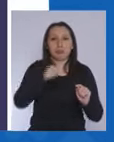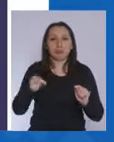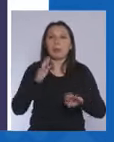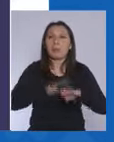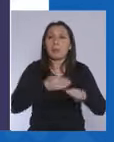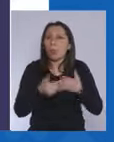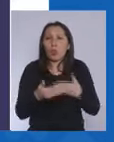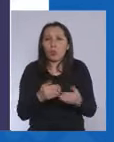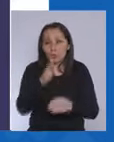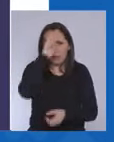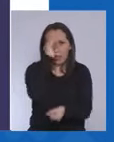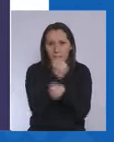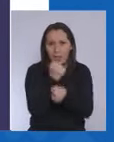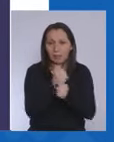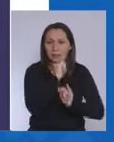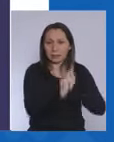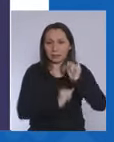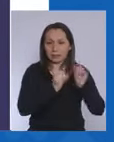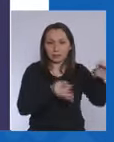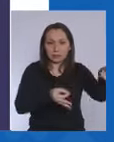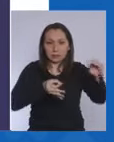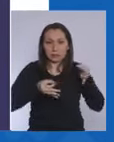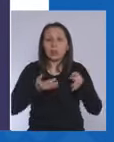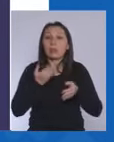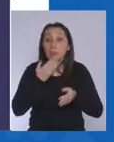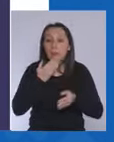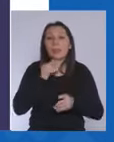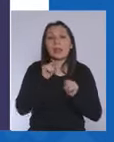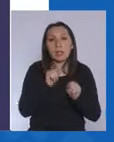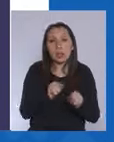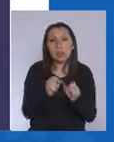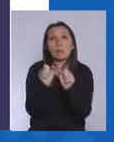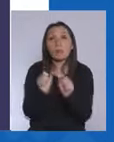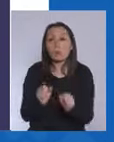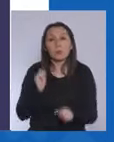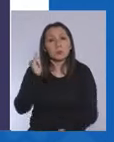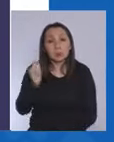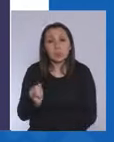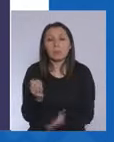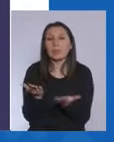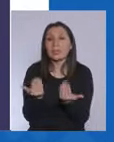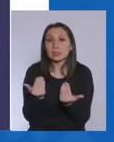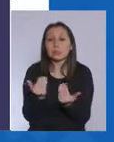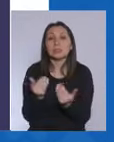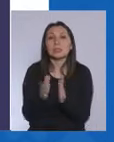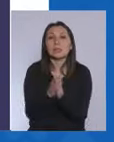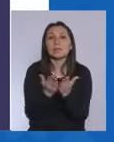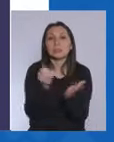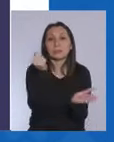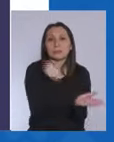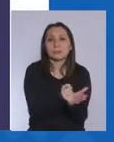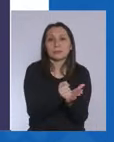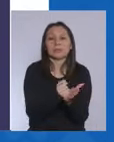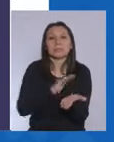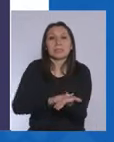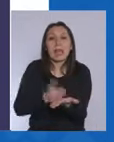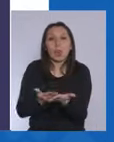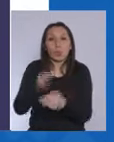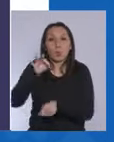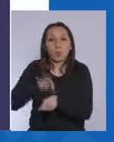virtual y también va a requerir un permiso de comisaría virtual y también como siempre se va a requerir un pasaporte sanitario como